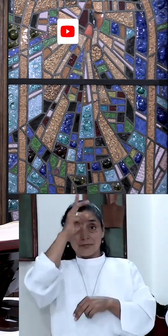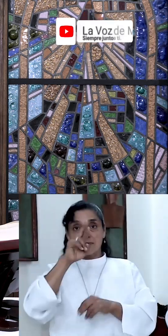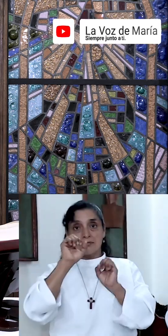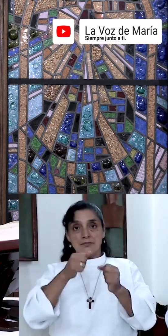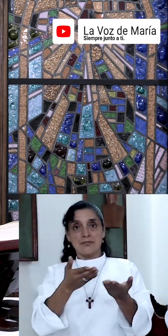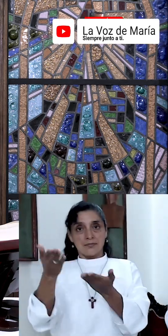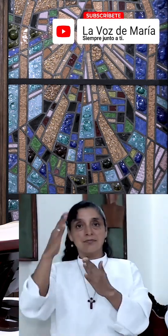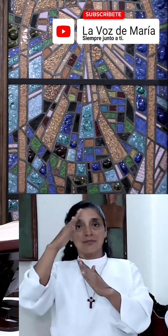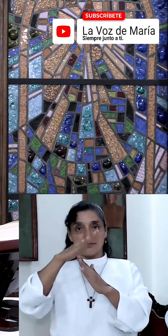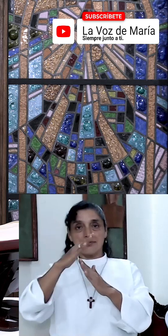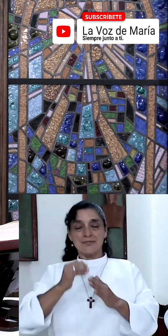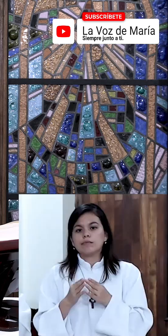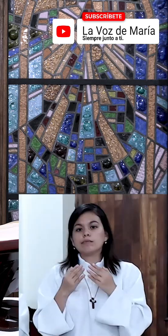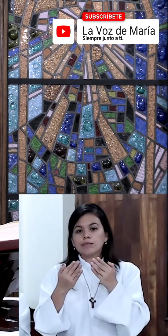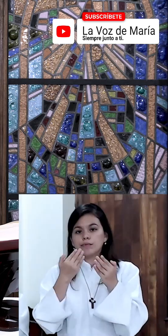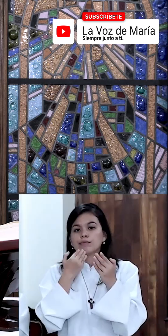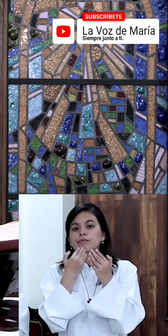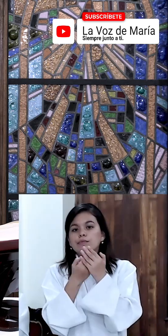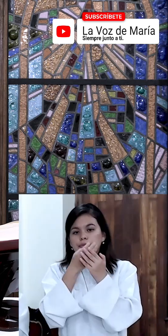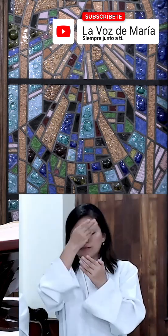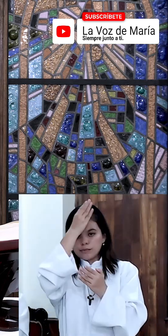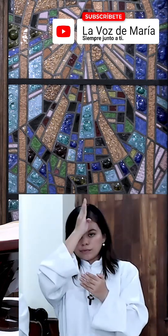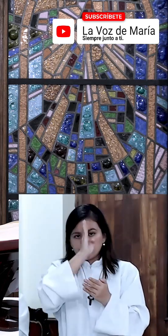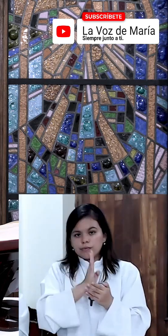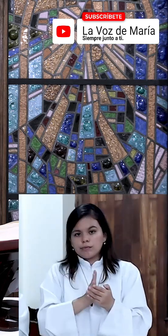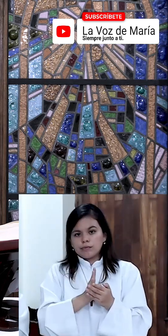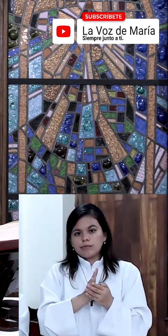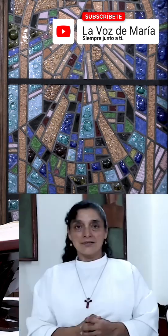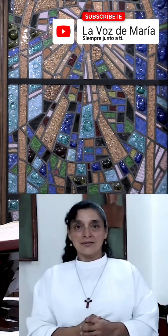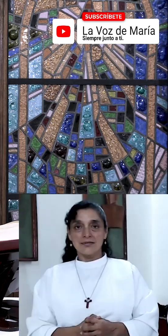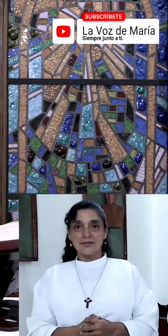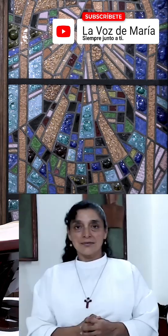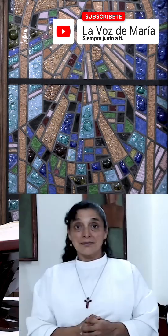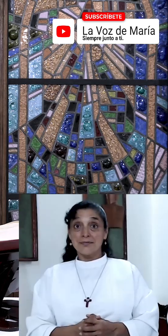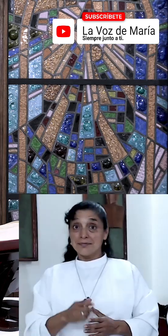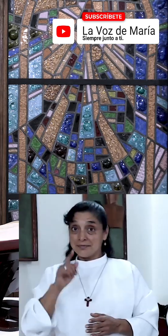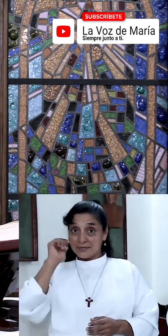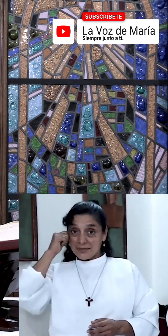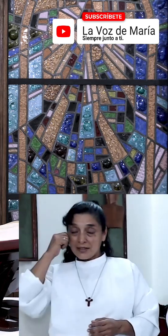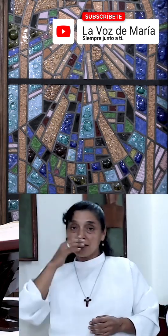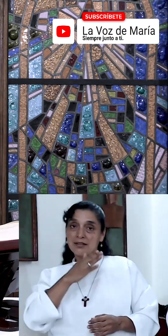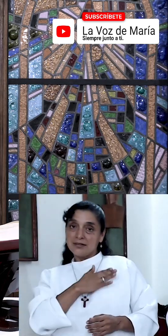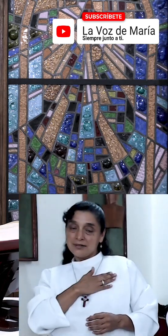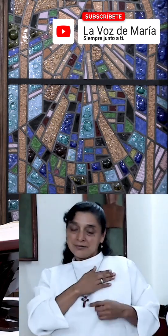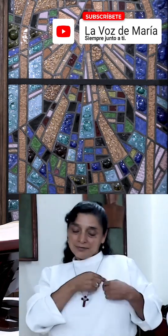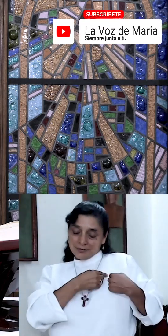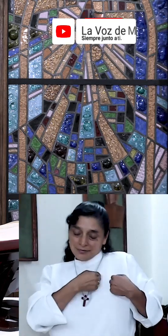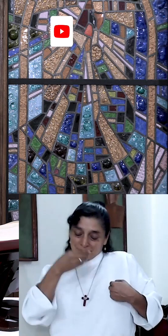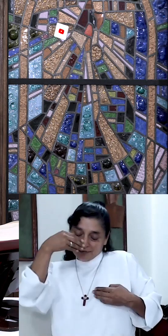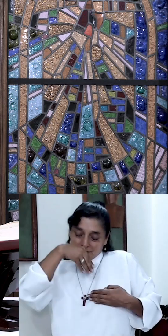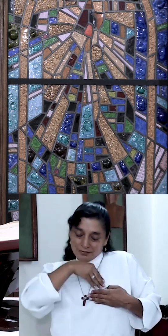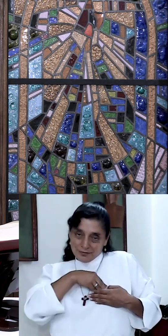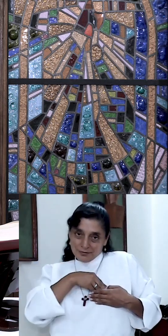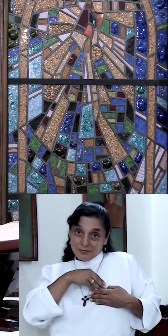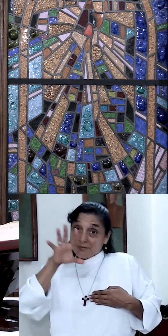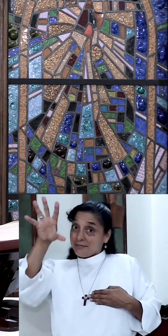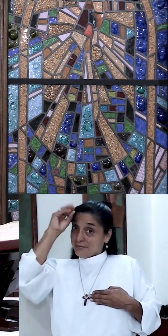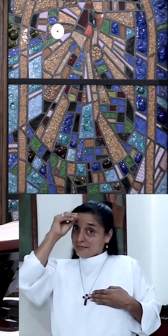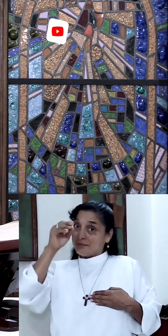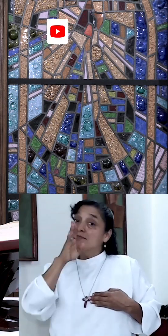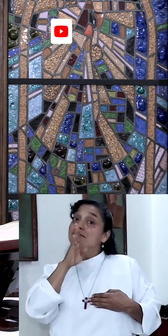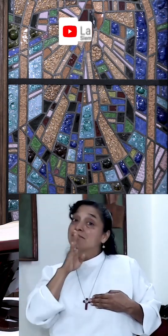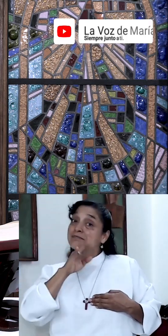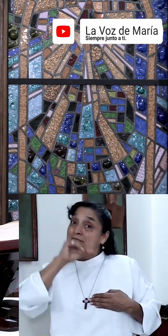Señor pueden ir en paz. Demos gracias a Dios. Llevemos en el corazón la paciencia